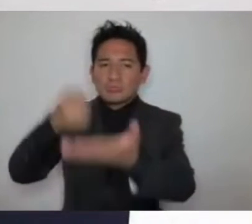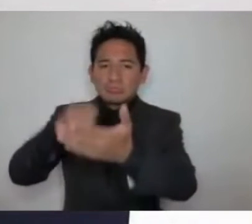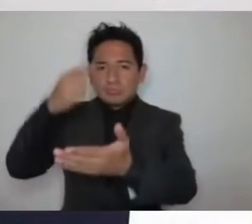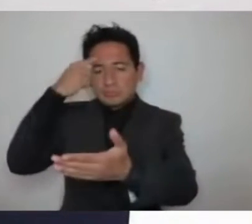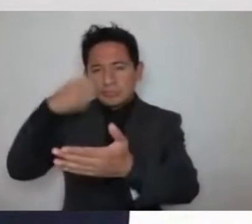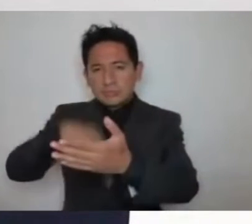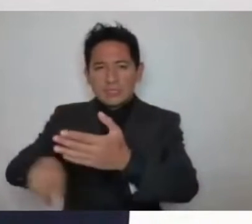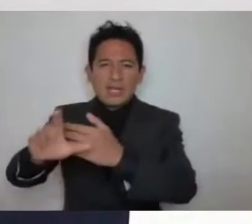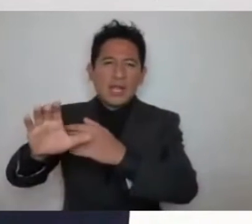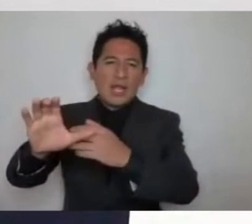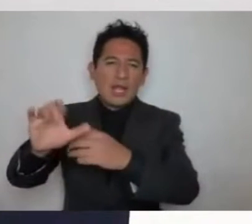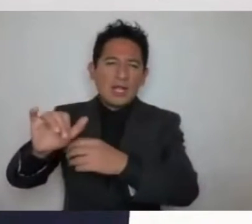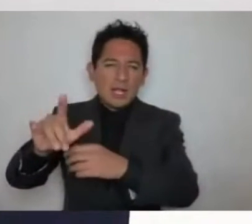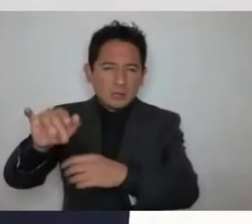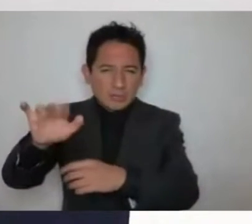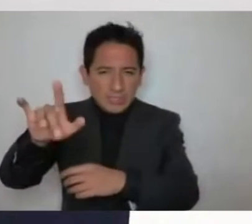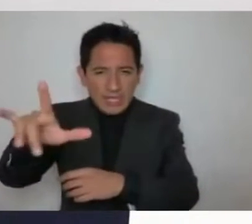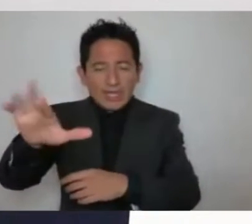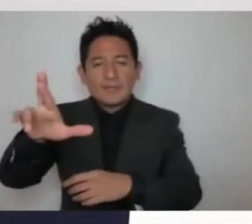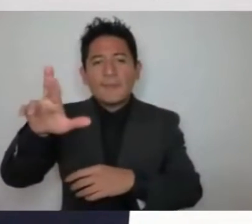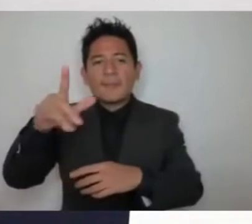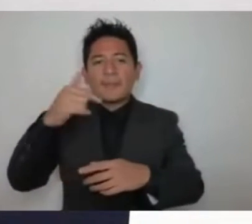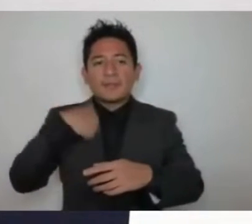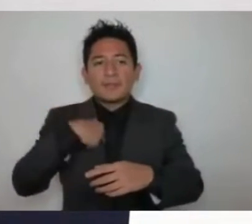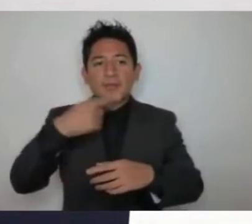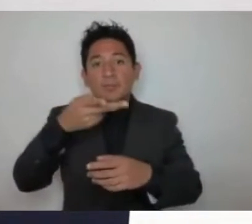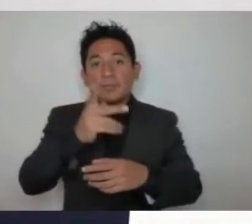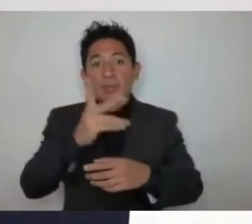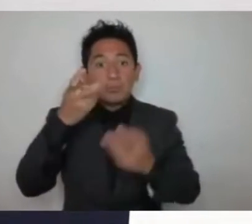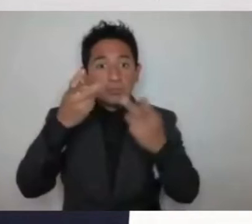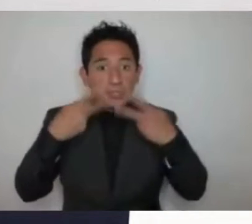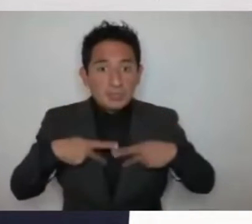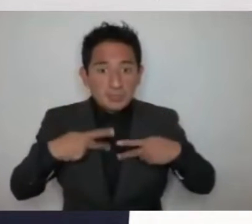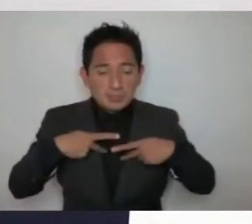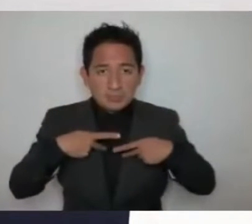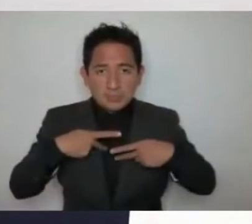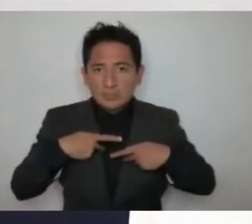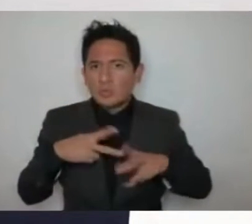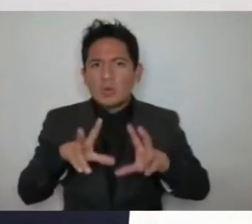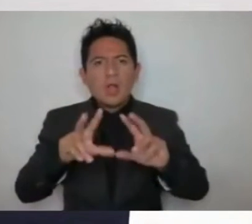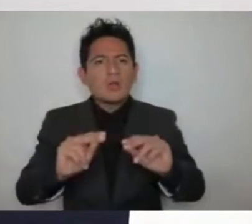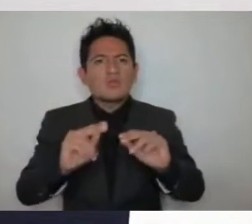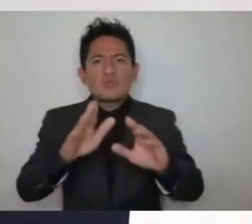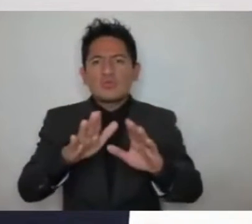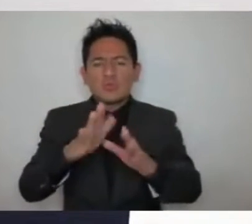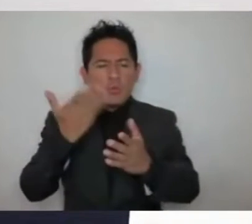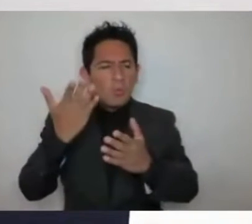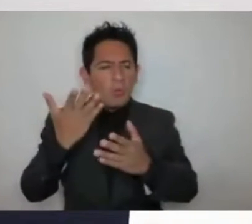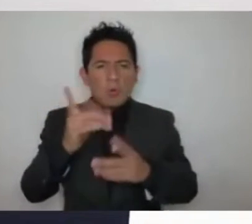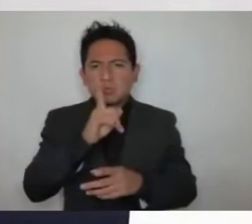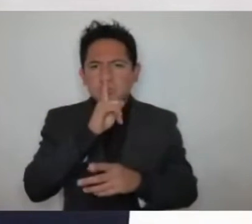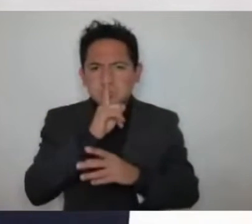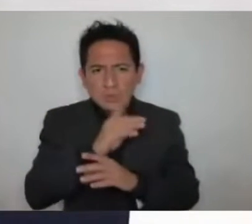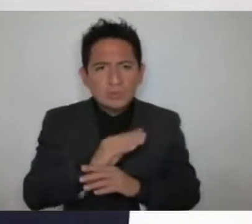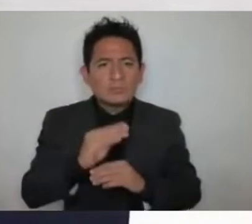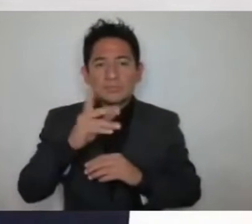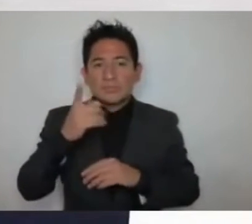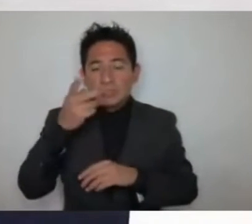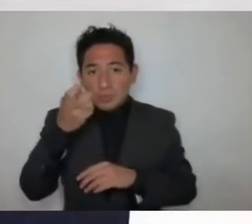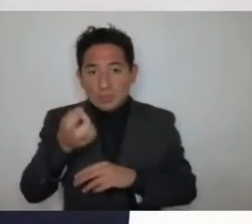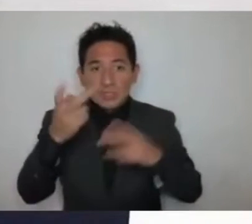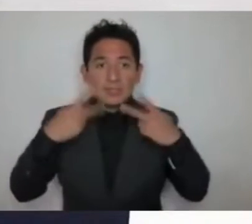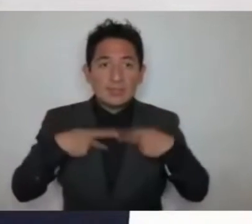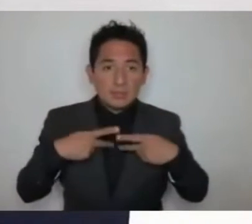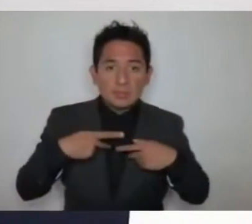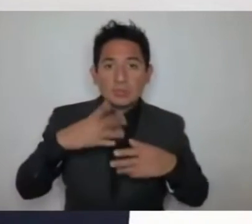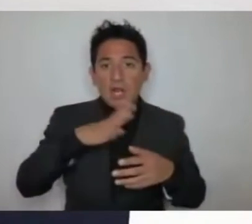la primera autoridad Imparcial con la que tiene contacto la persona detenida con Independencia a la fiscalía a los elementos de la fiscalía o